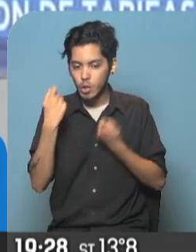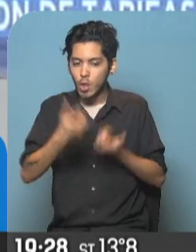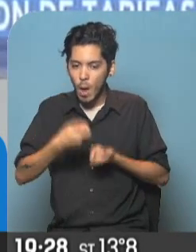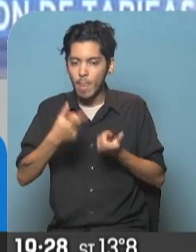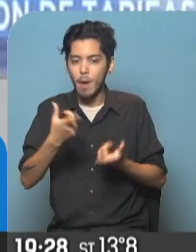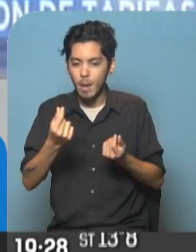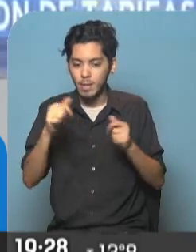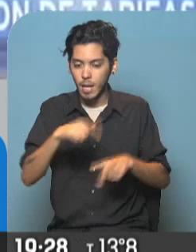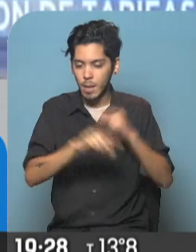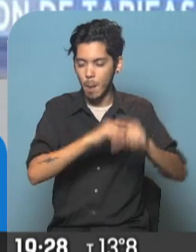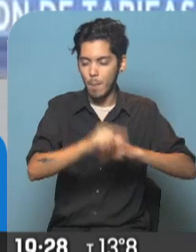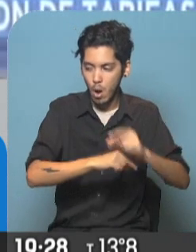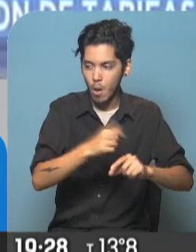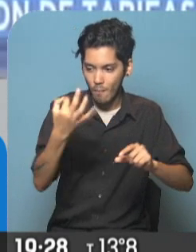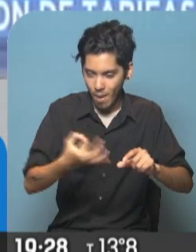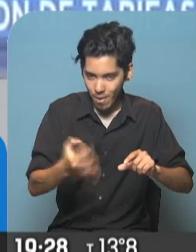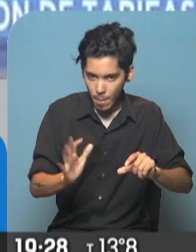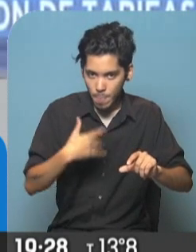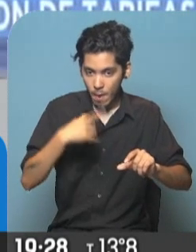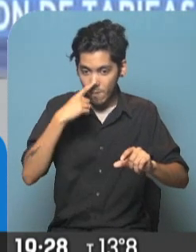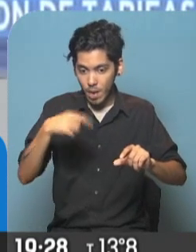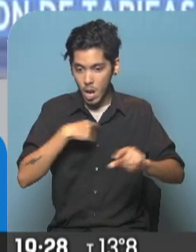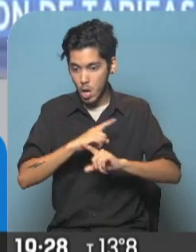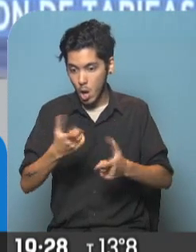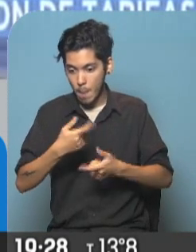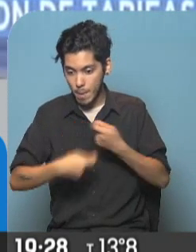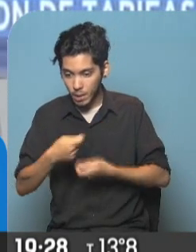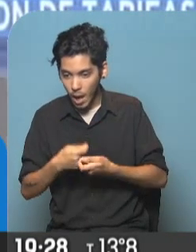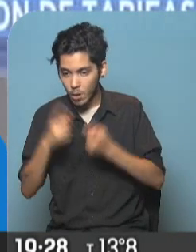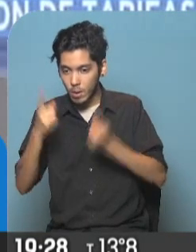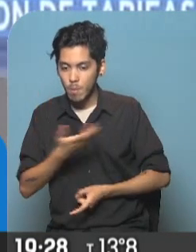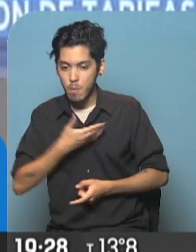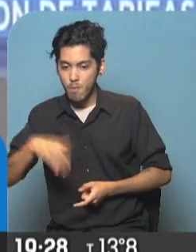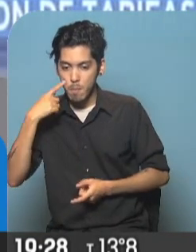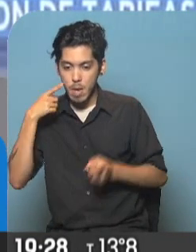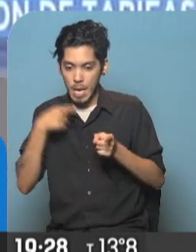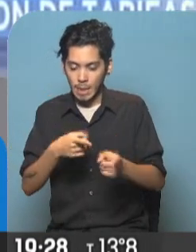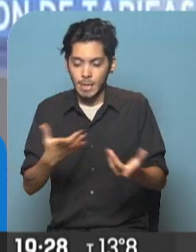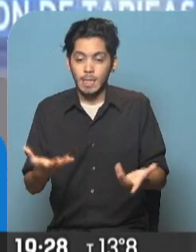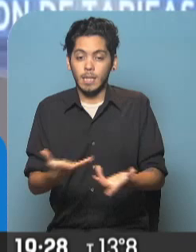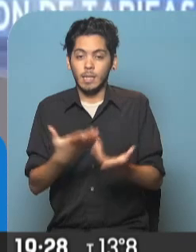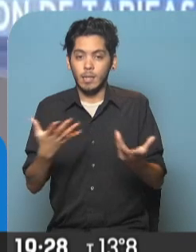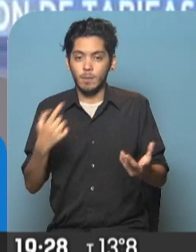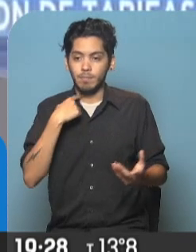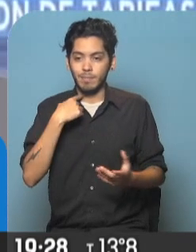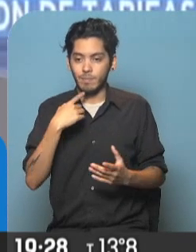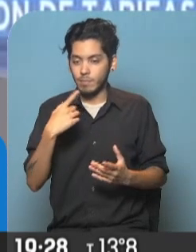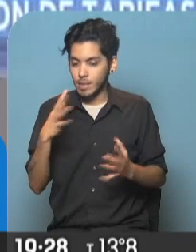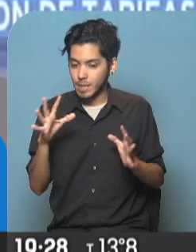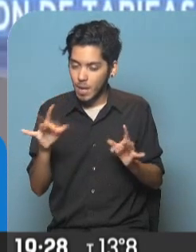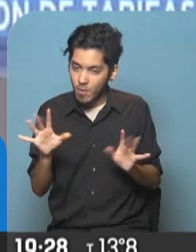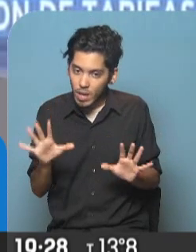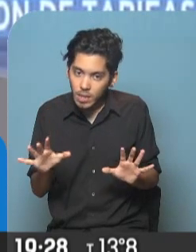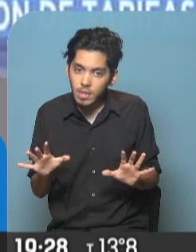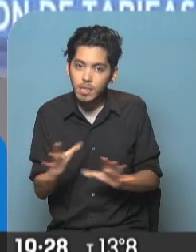digamos este gradualismo sin el mercado y con el fm y por detrás esa atención se complica y